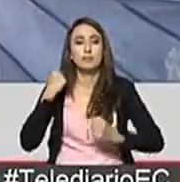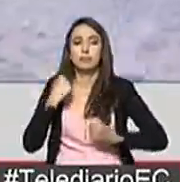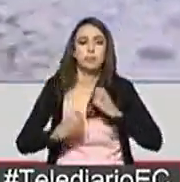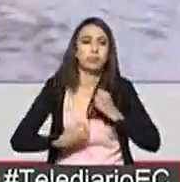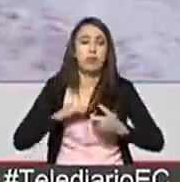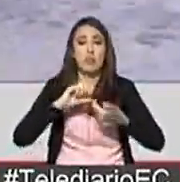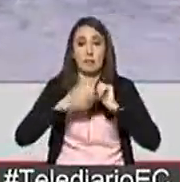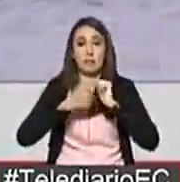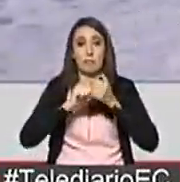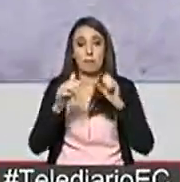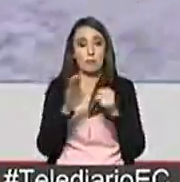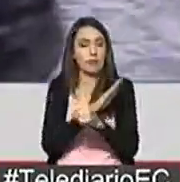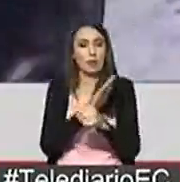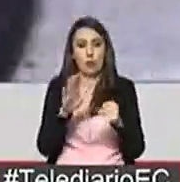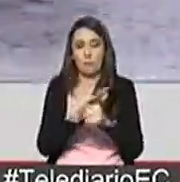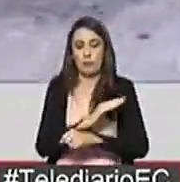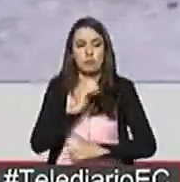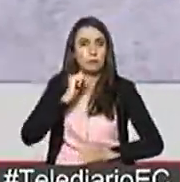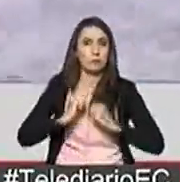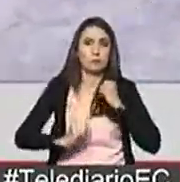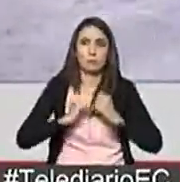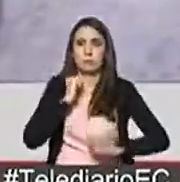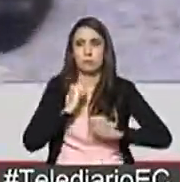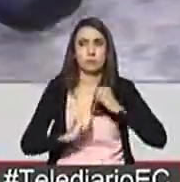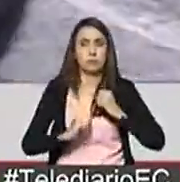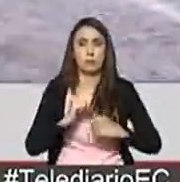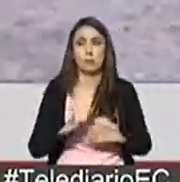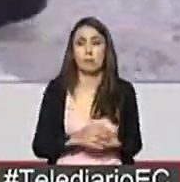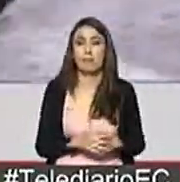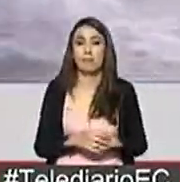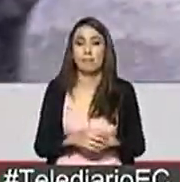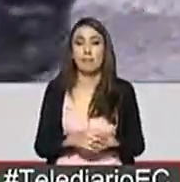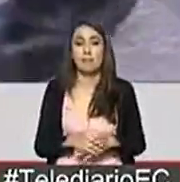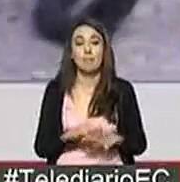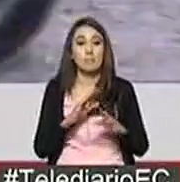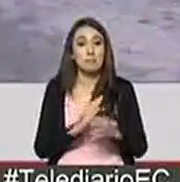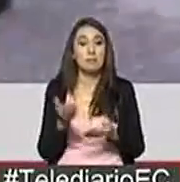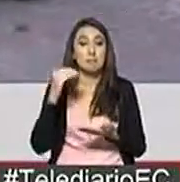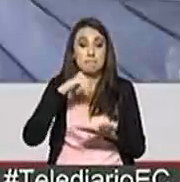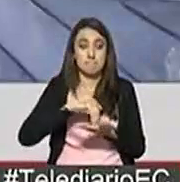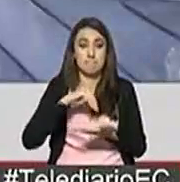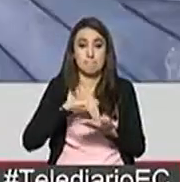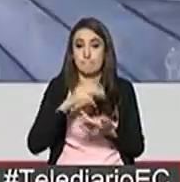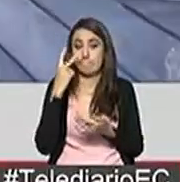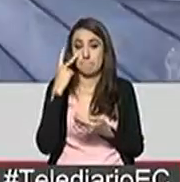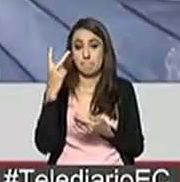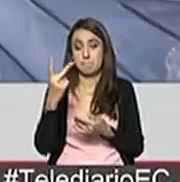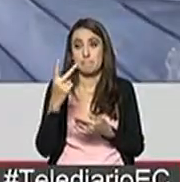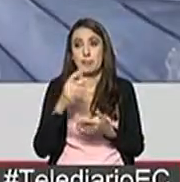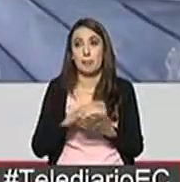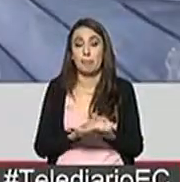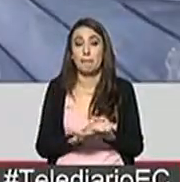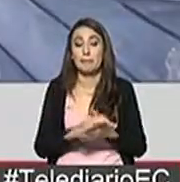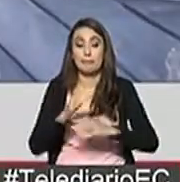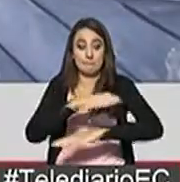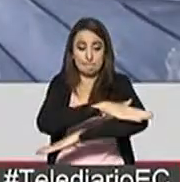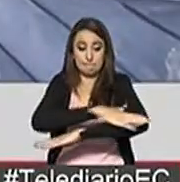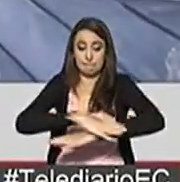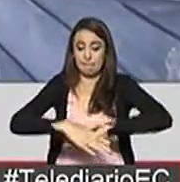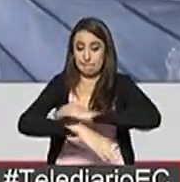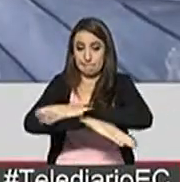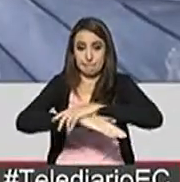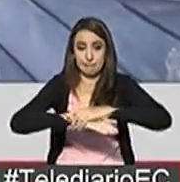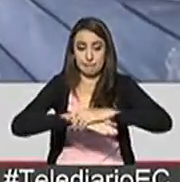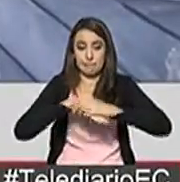al 100%, estaré un 80%. Hay que tomar la consideración de que también las quemaduras, los cortes que